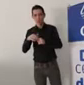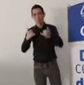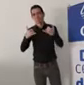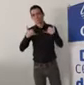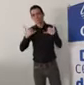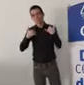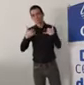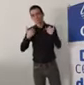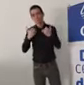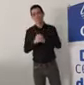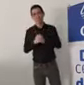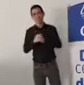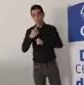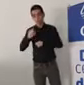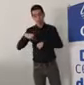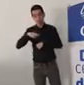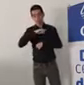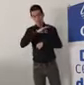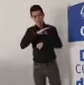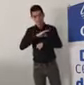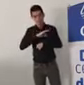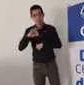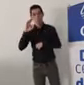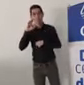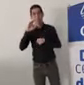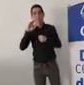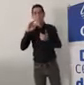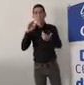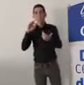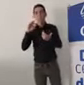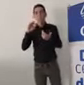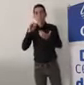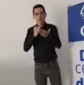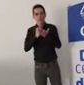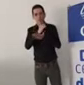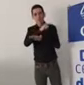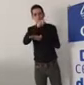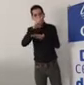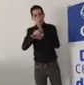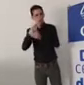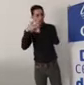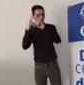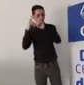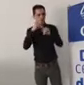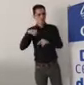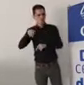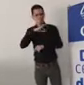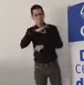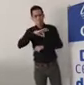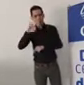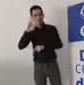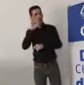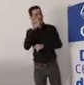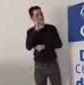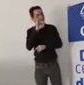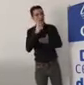tenemos la capacidad de incidir en espacios institucionales de toma de decisión, y tenemos la capacidad de movilizar causas ciudadanas en la